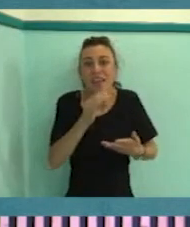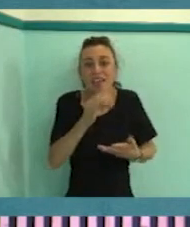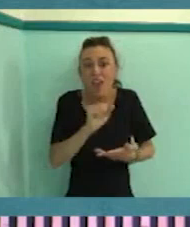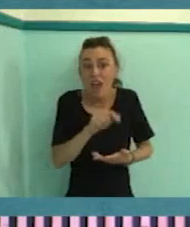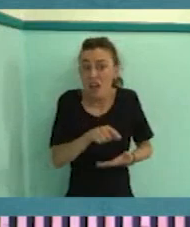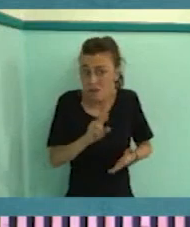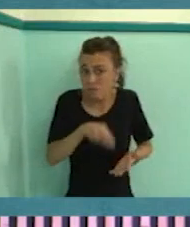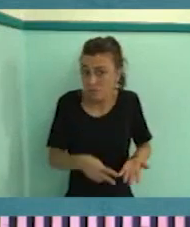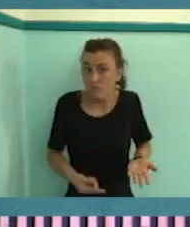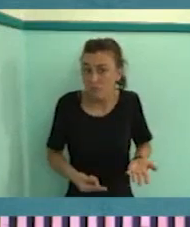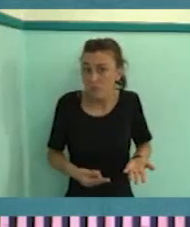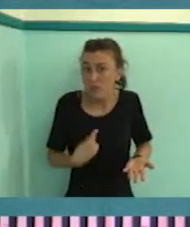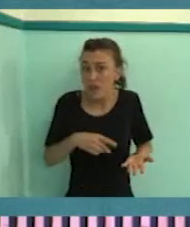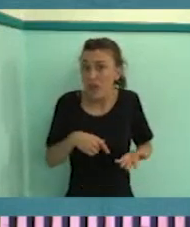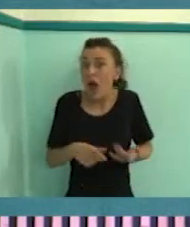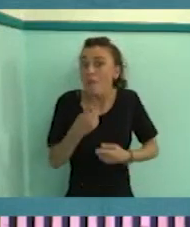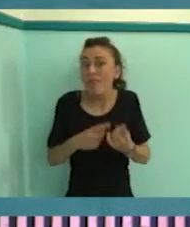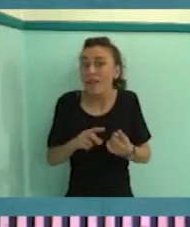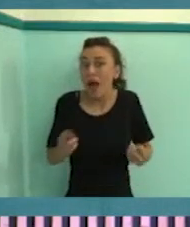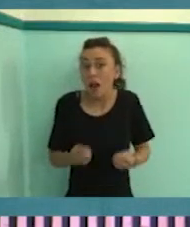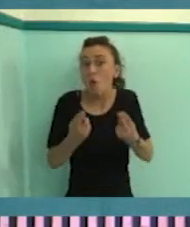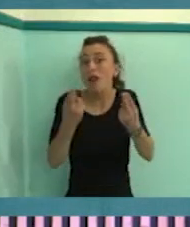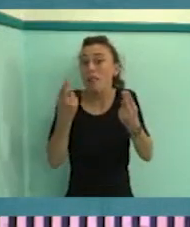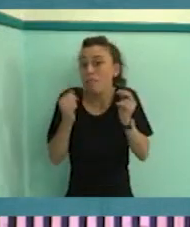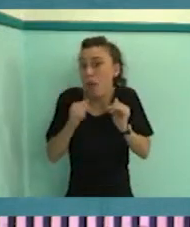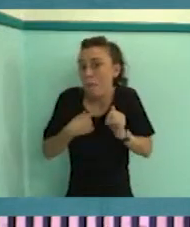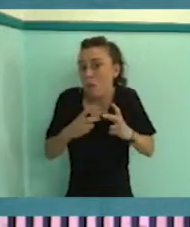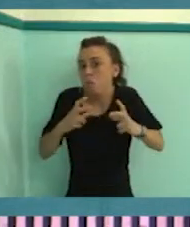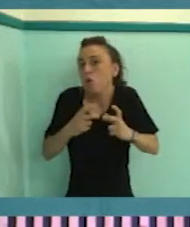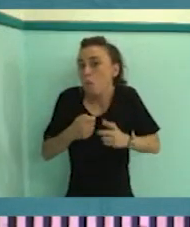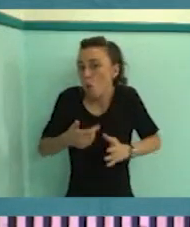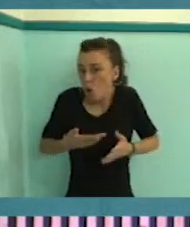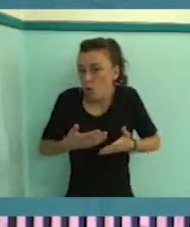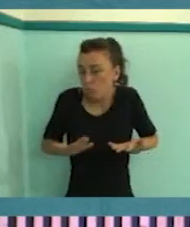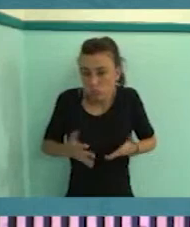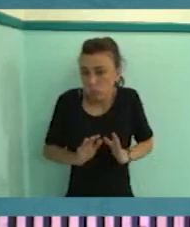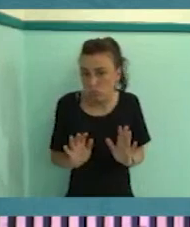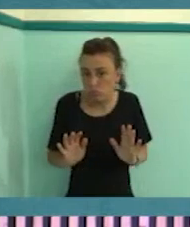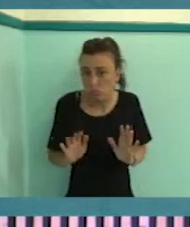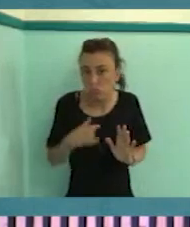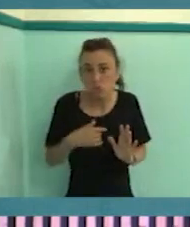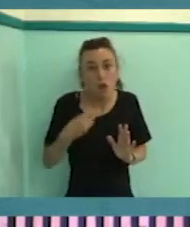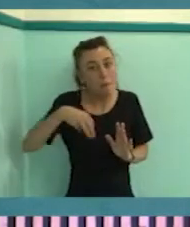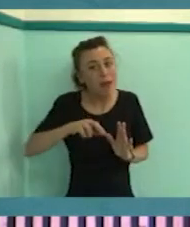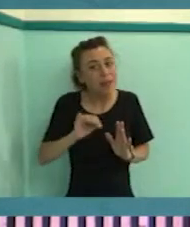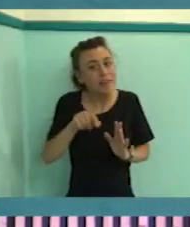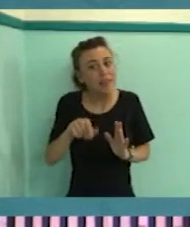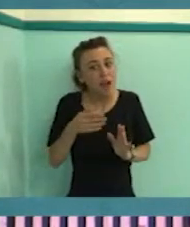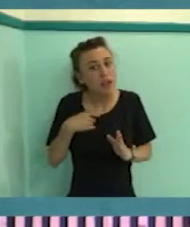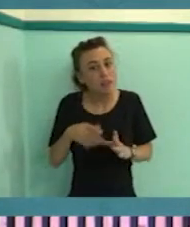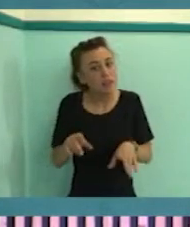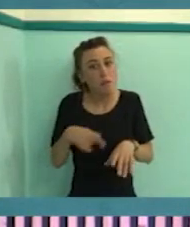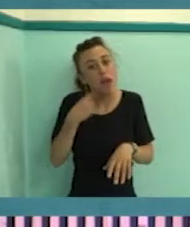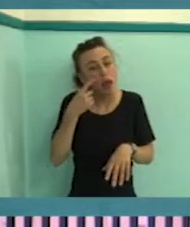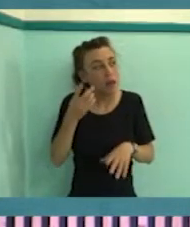rec la recuperación de tca sucede una ganancia de peso la cuestión que martín catabo Se podría ir a la playa como está en la foto a tomarse el